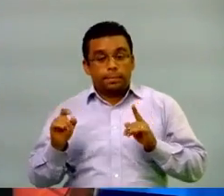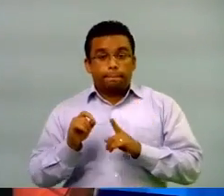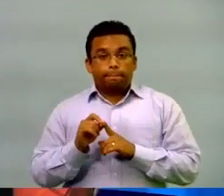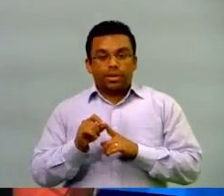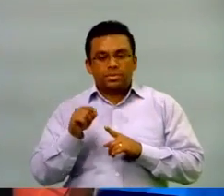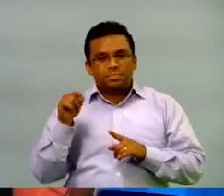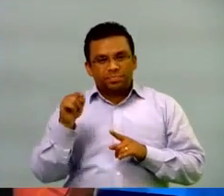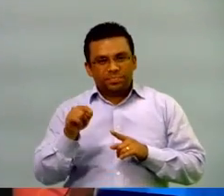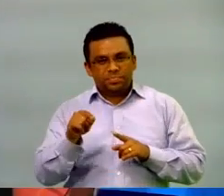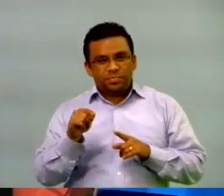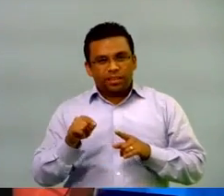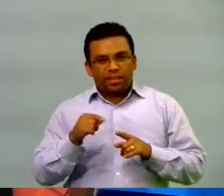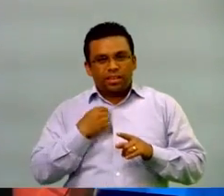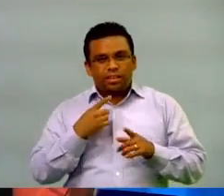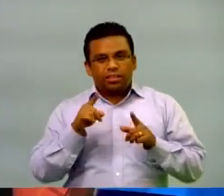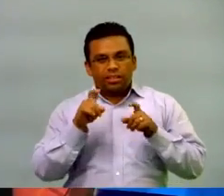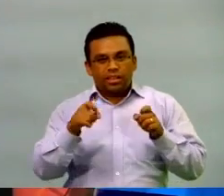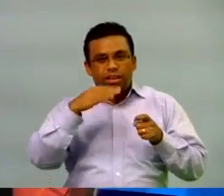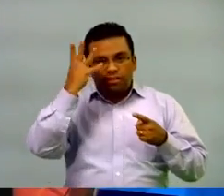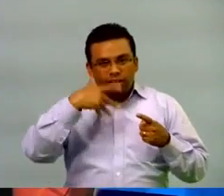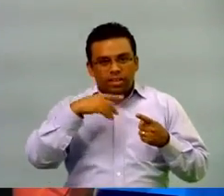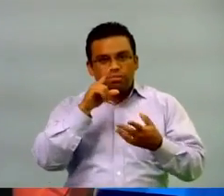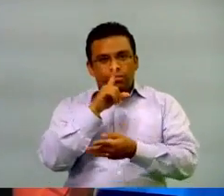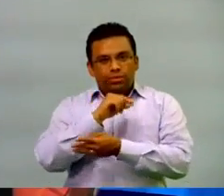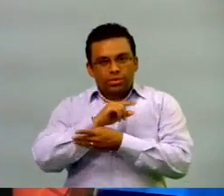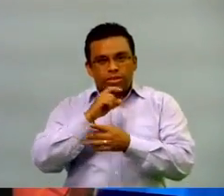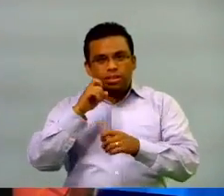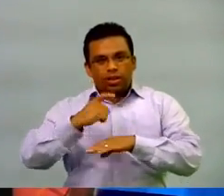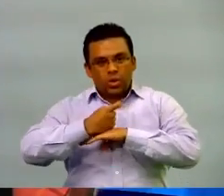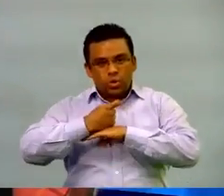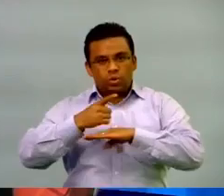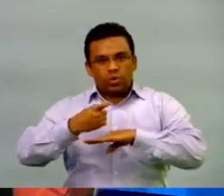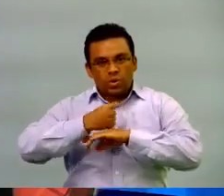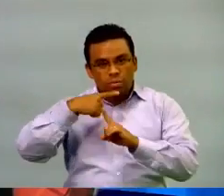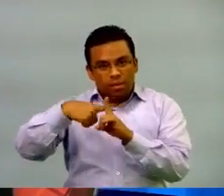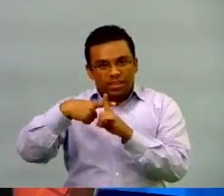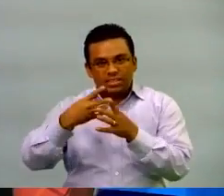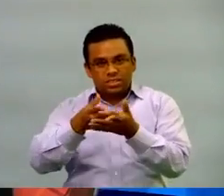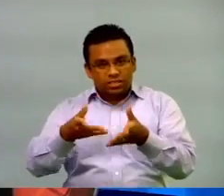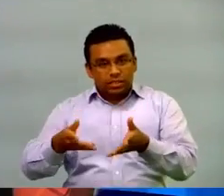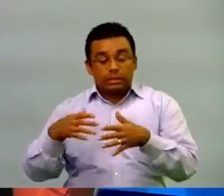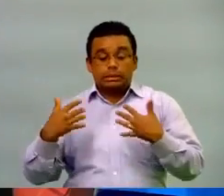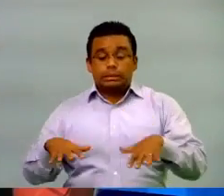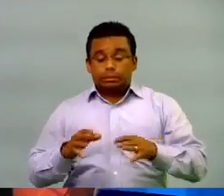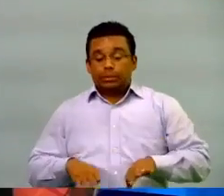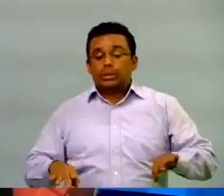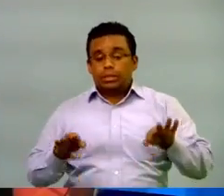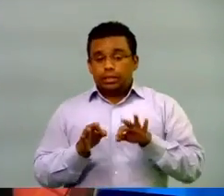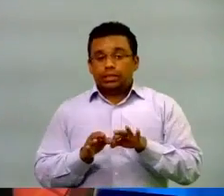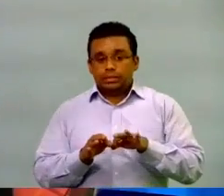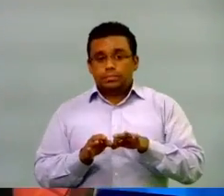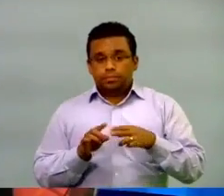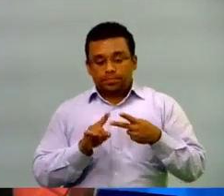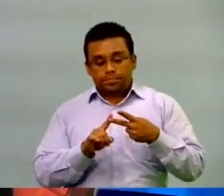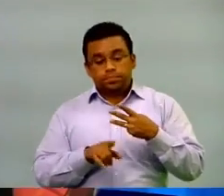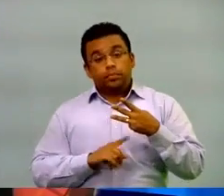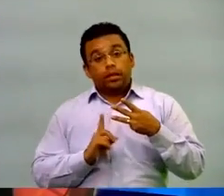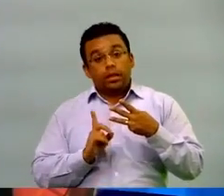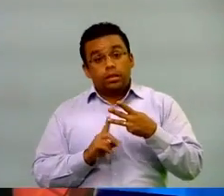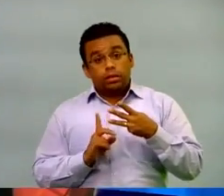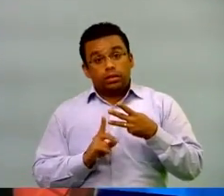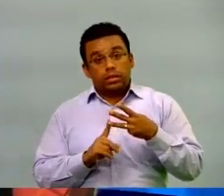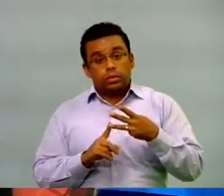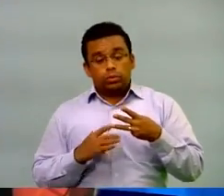herramienta, las redes sociales, es el segundo elemento. Y el tercero, hombre, esa es la oportunidad más grande. Yo digo que el evento de